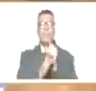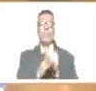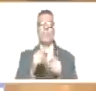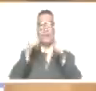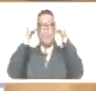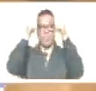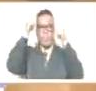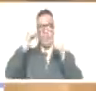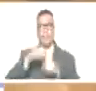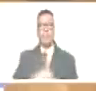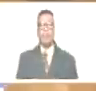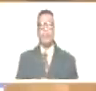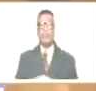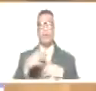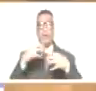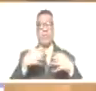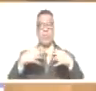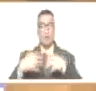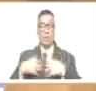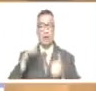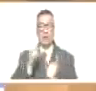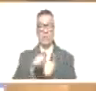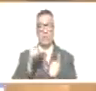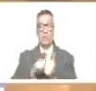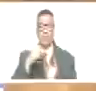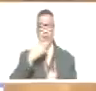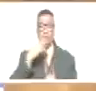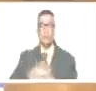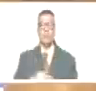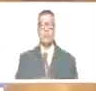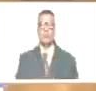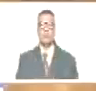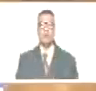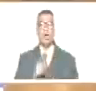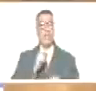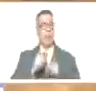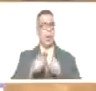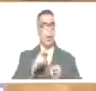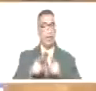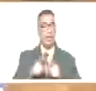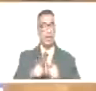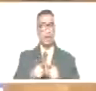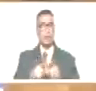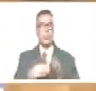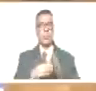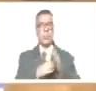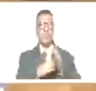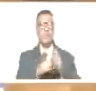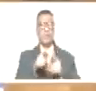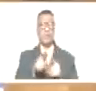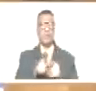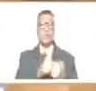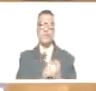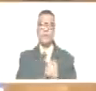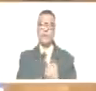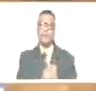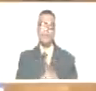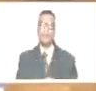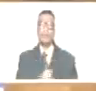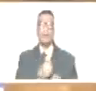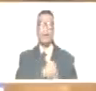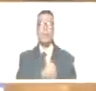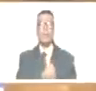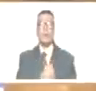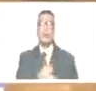Una batalla dura. A veces se interponen los afectos. Los afectos generan